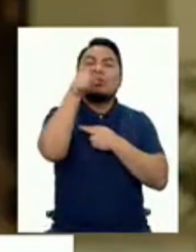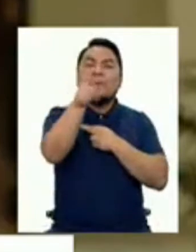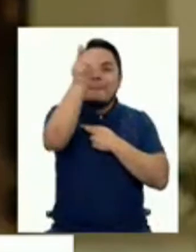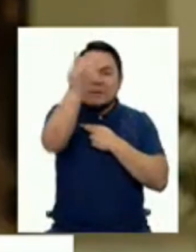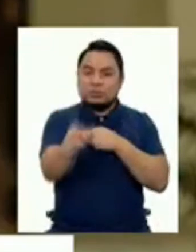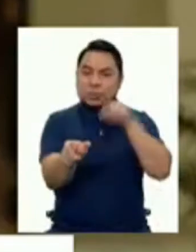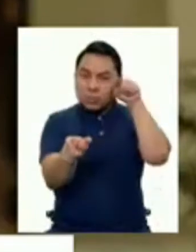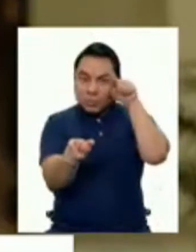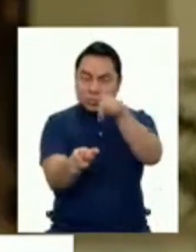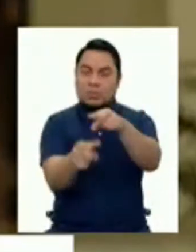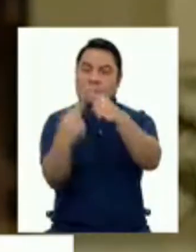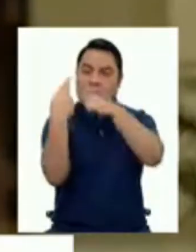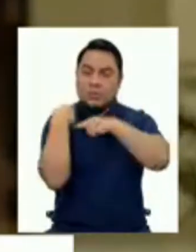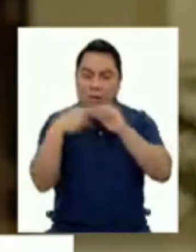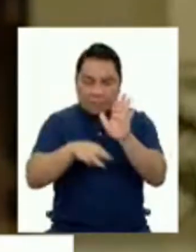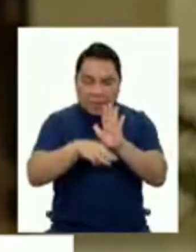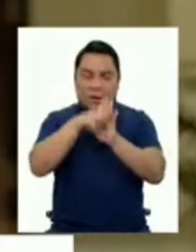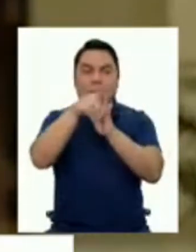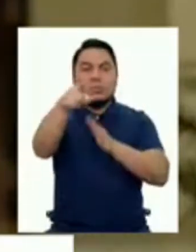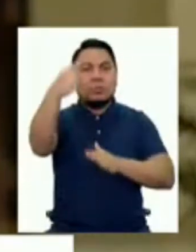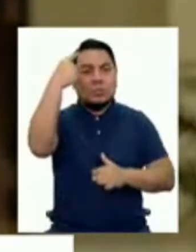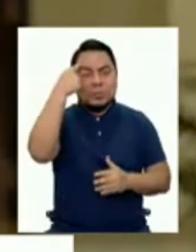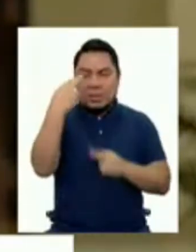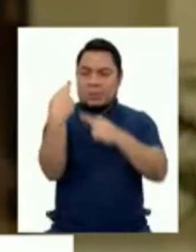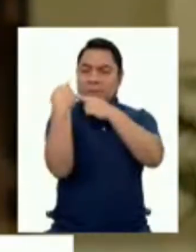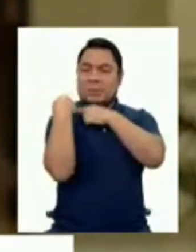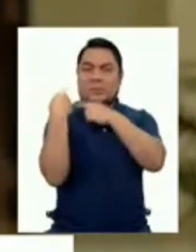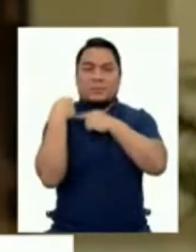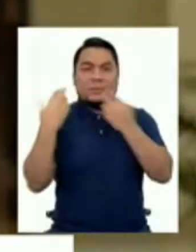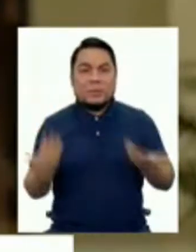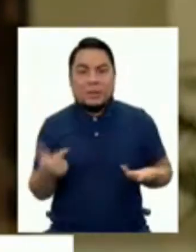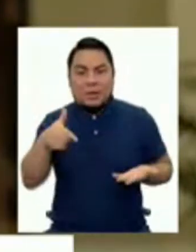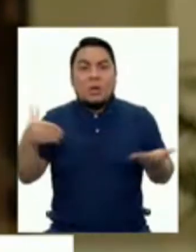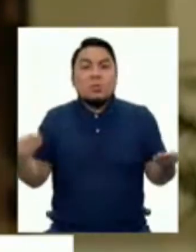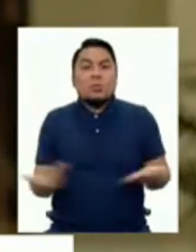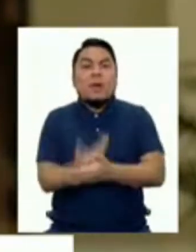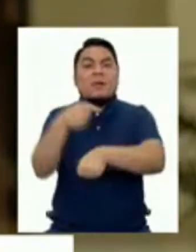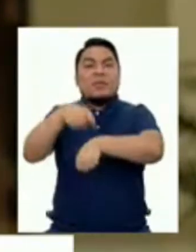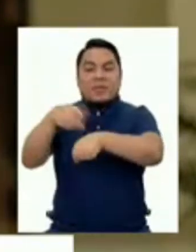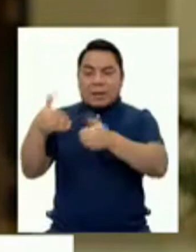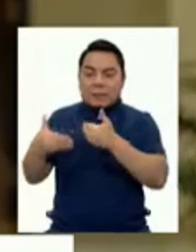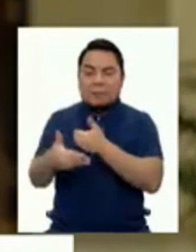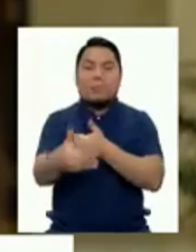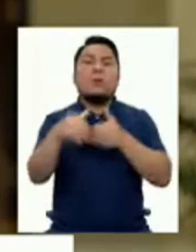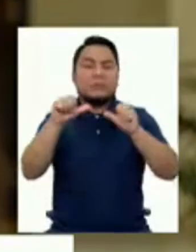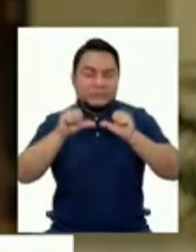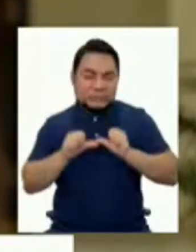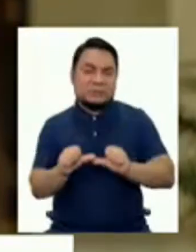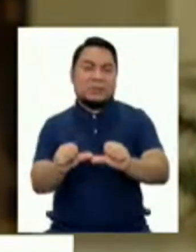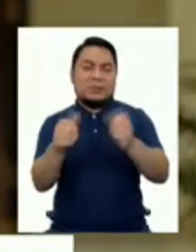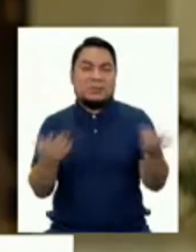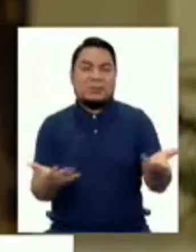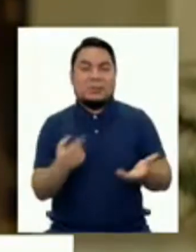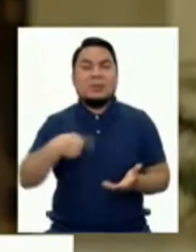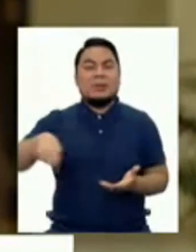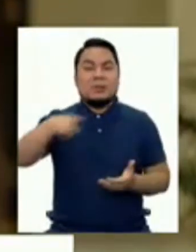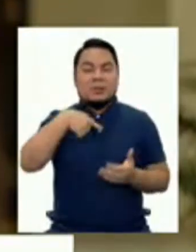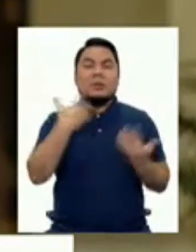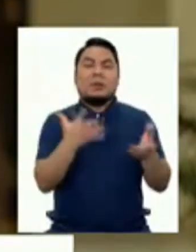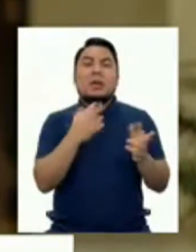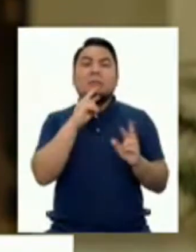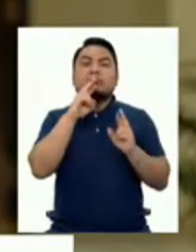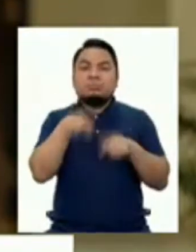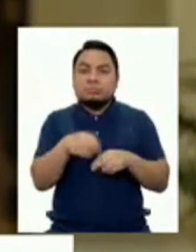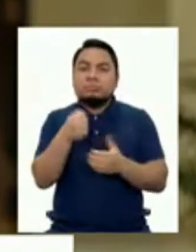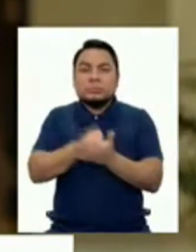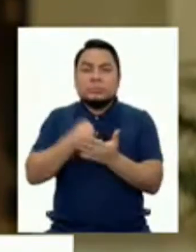ciudadanía. Somos todos los responsables de que en esta nueva etapa sigamos los buenos resultados